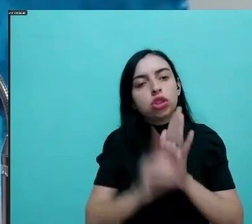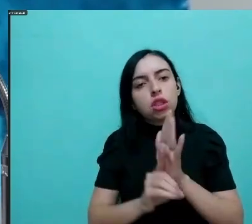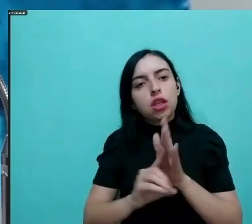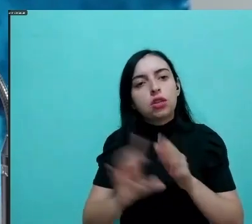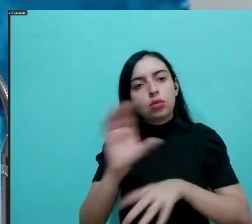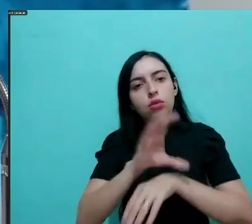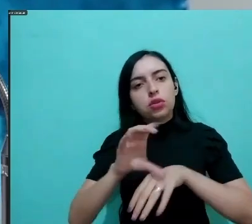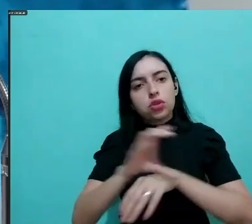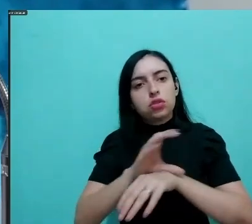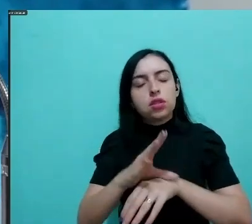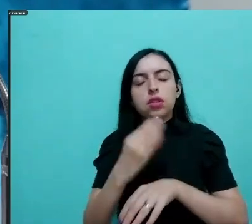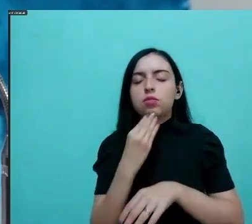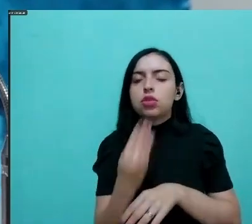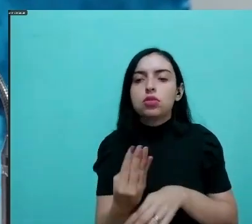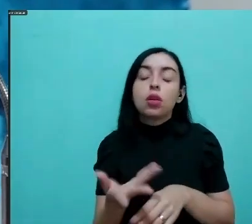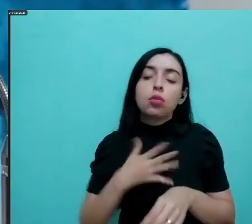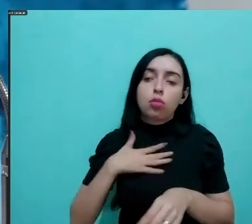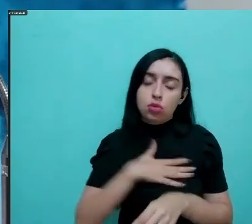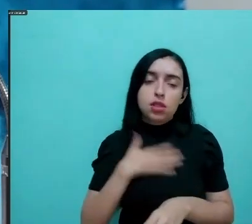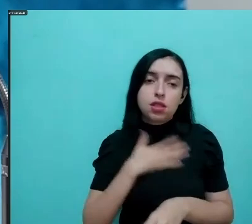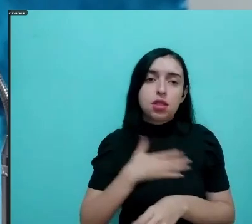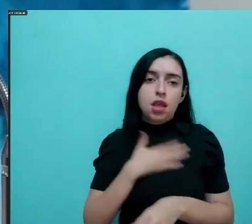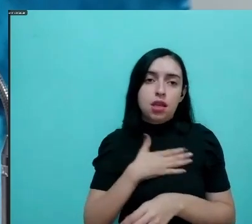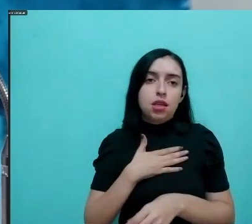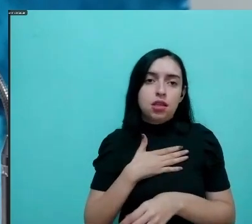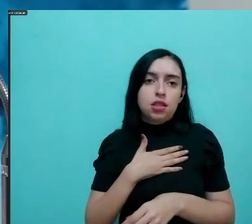constitucionais. Então, eu gostaria de